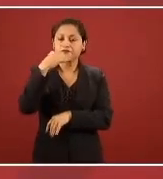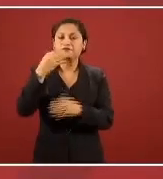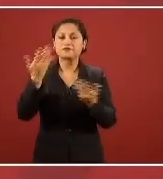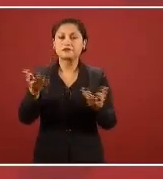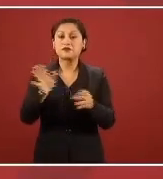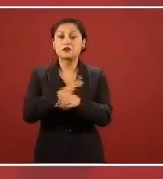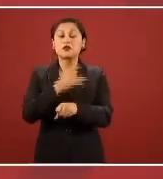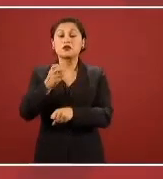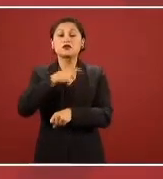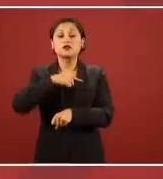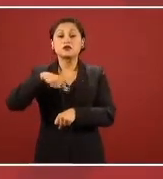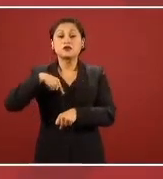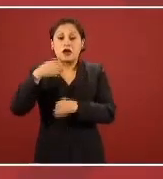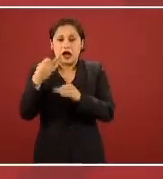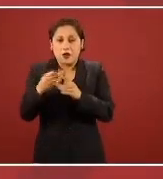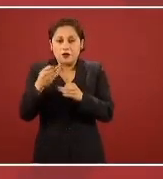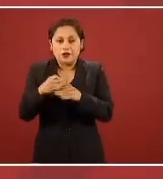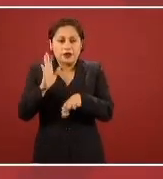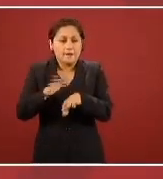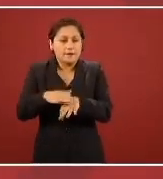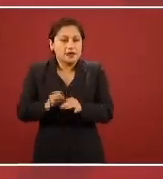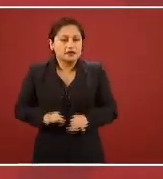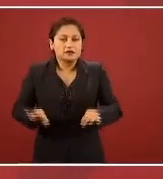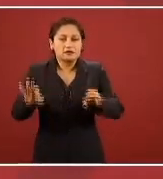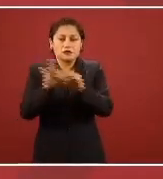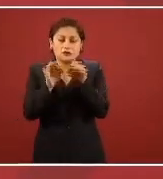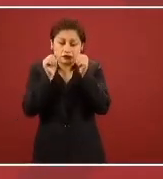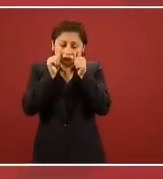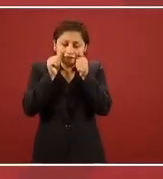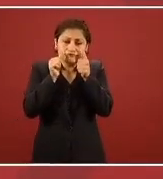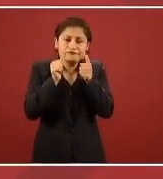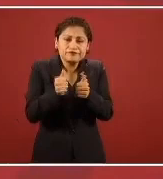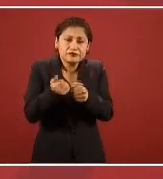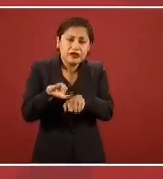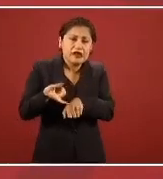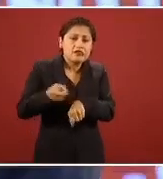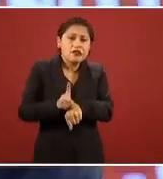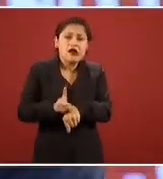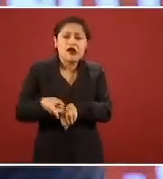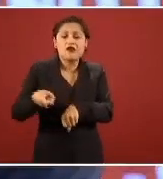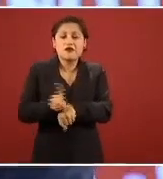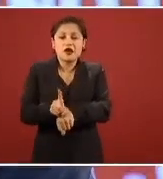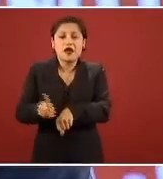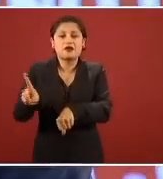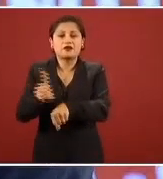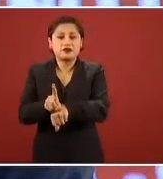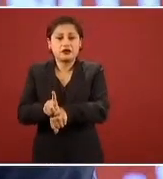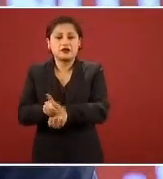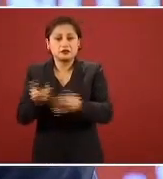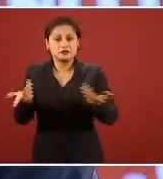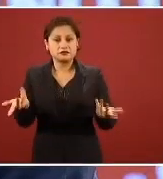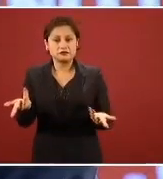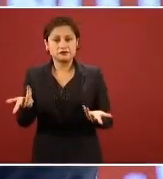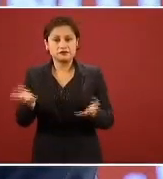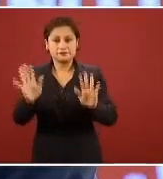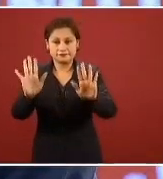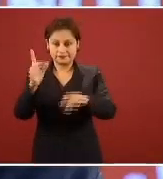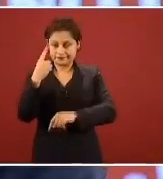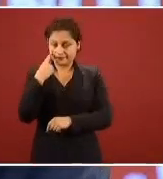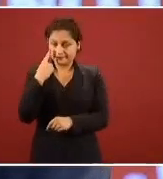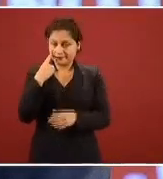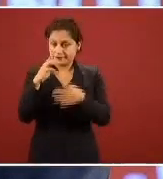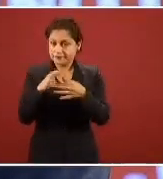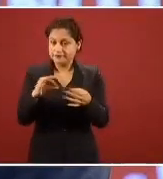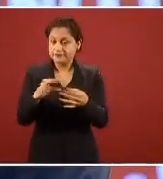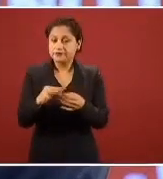lo fundamental, the fundamental thing, todos los días. Every day. Miren, look, en